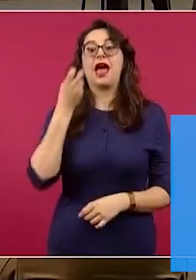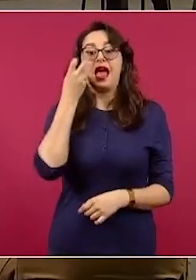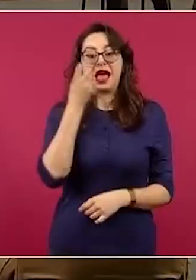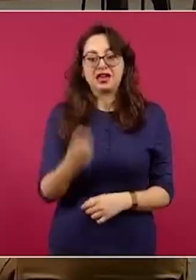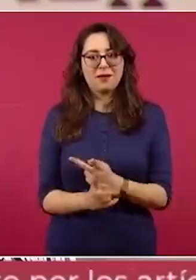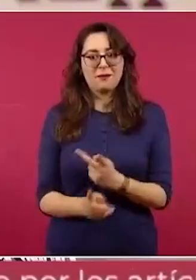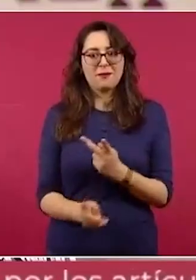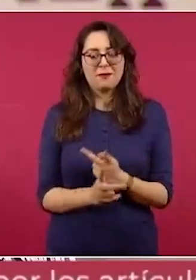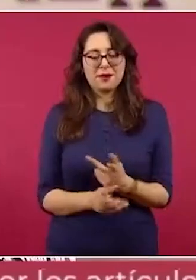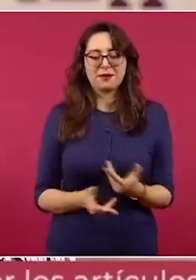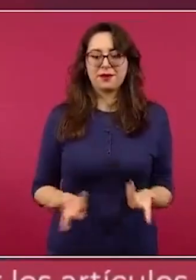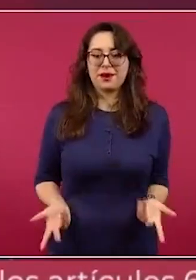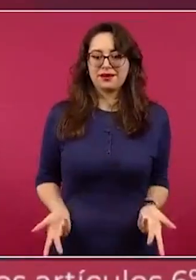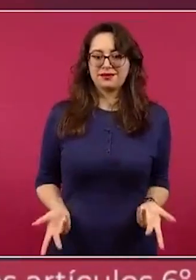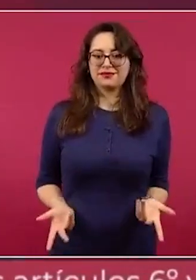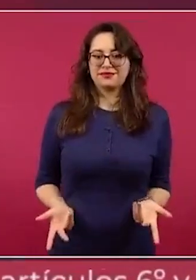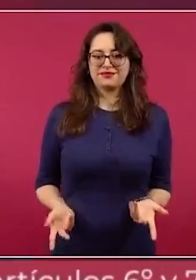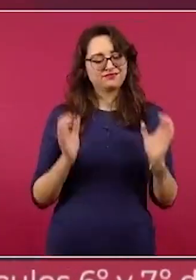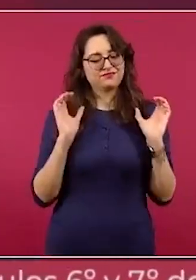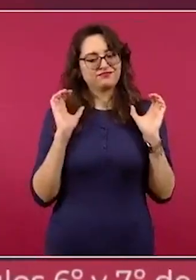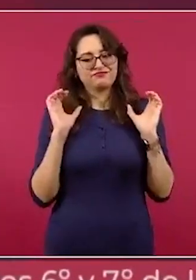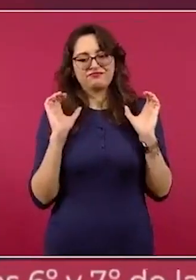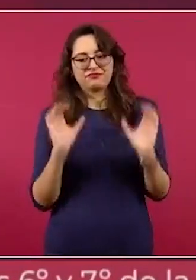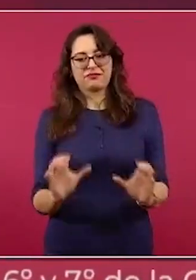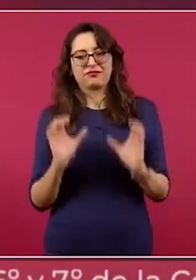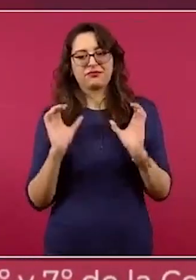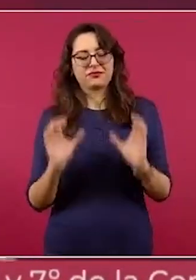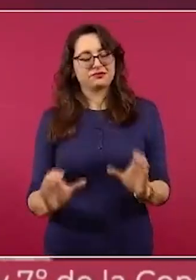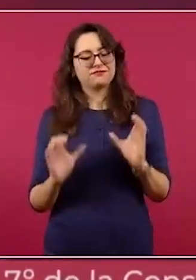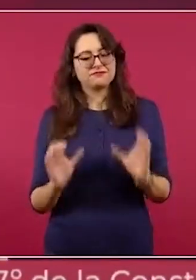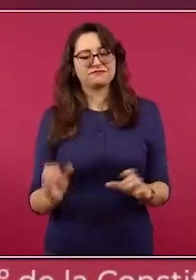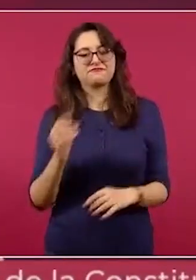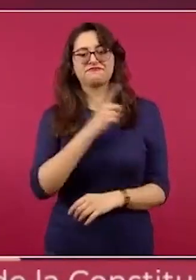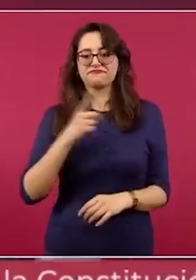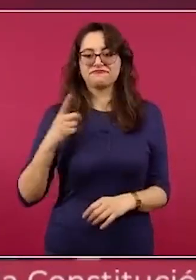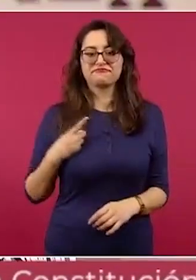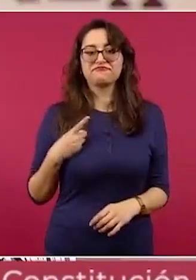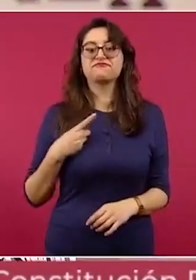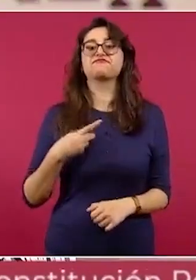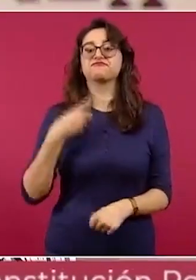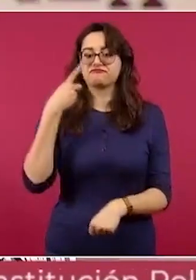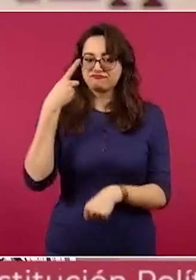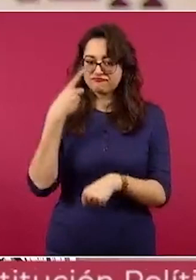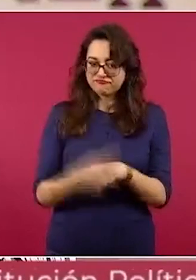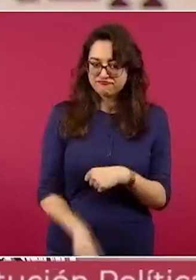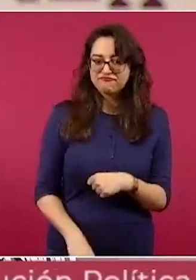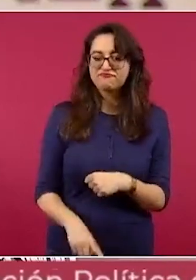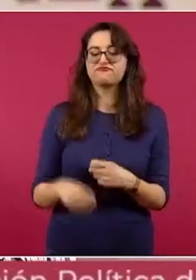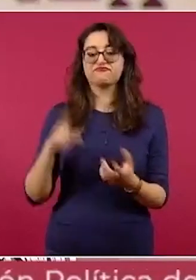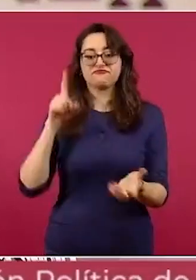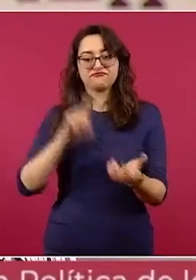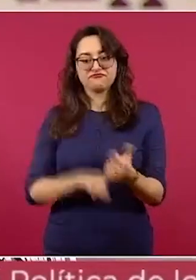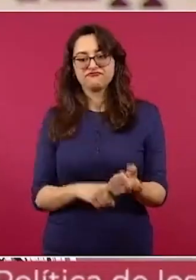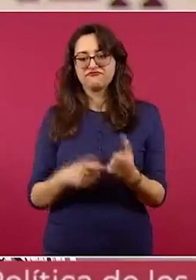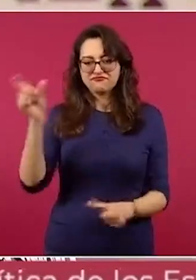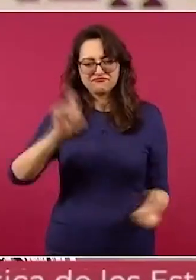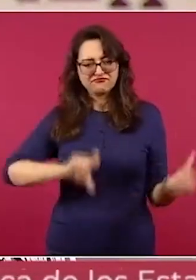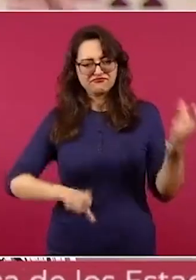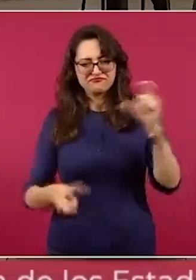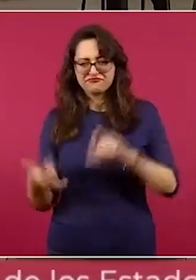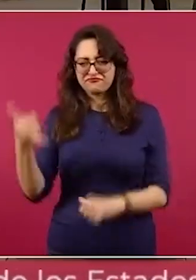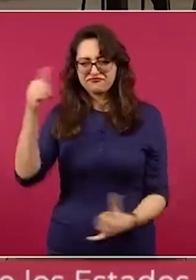con vapeadores. Hay que tener mucho cuidado con esto, por lo que ya mencionamos, daño directo, daño agregado por los componentes que tienen los